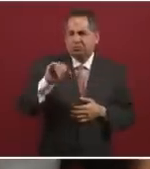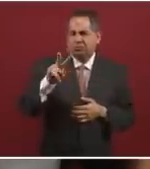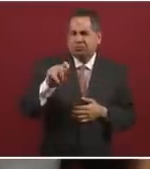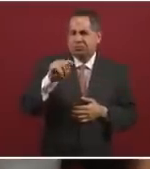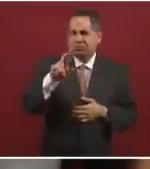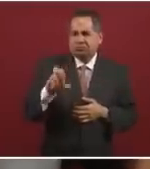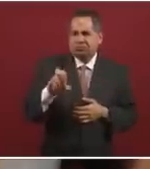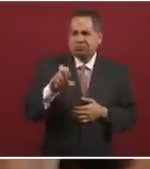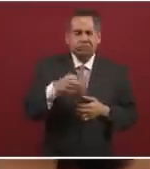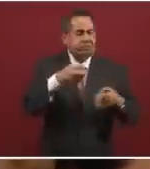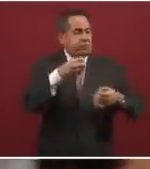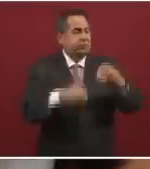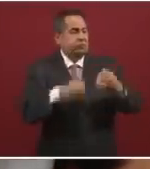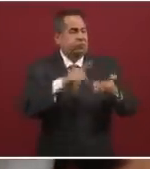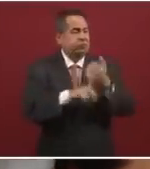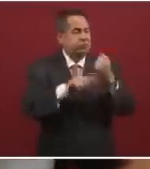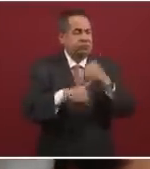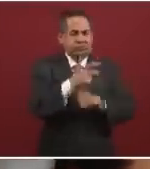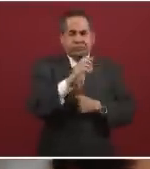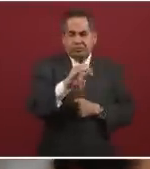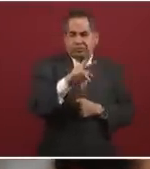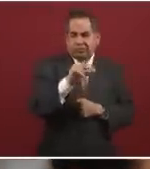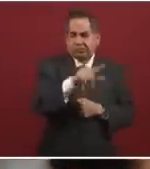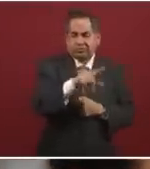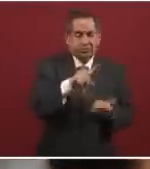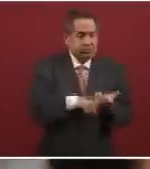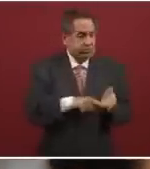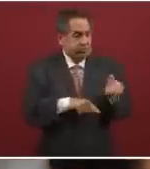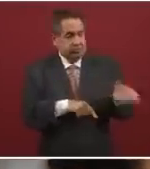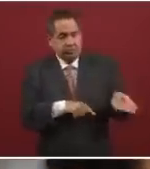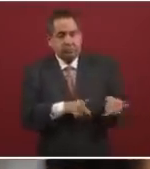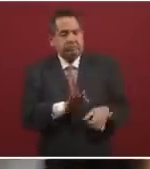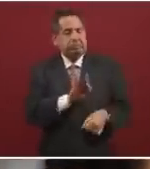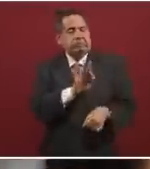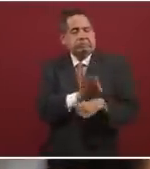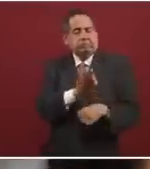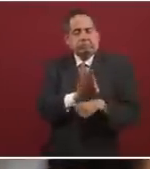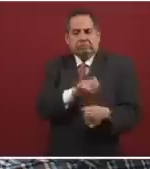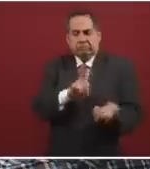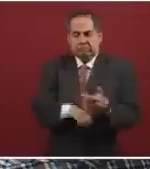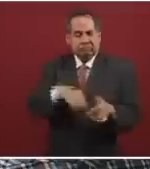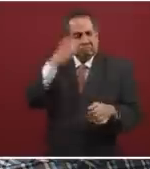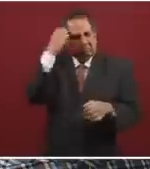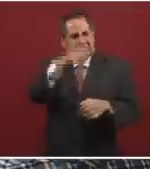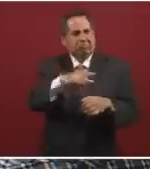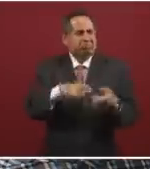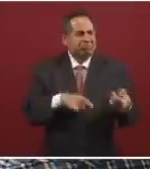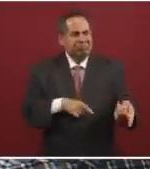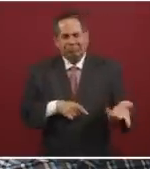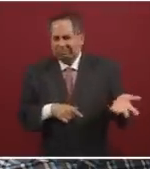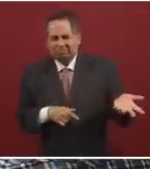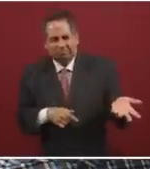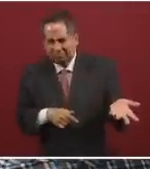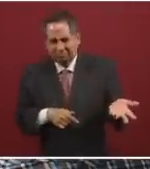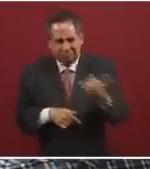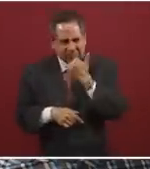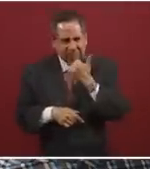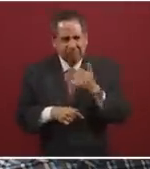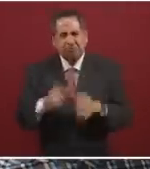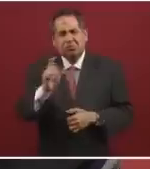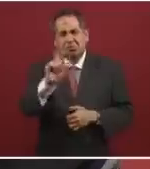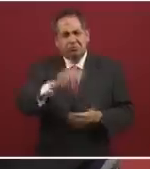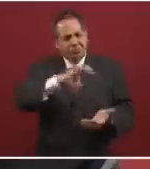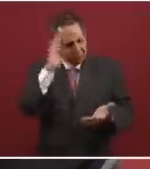González, juez trigésimo civil, porque está defendiendo a criminales de cuello blanco. ¿Hasta cuándo,